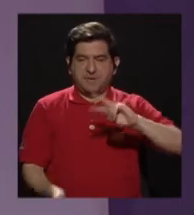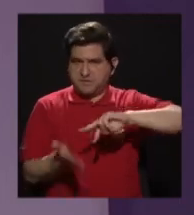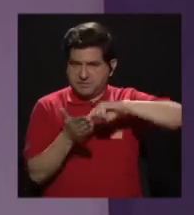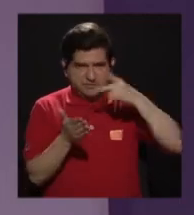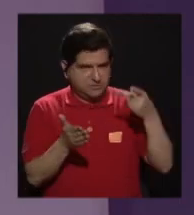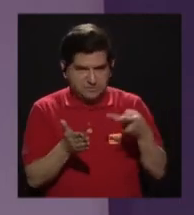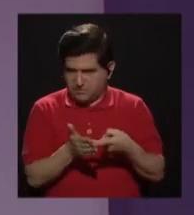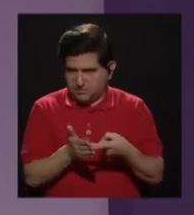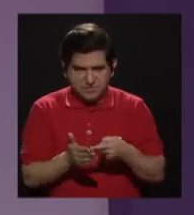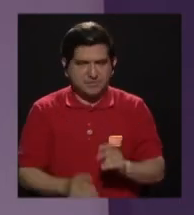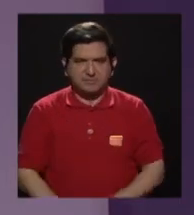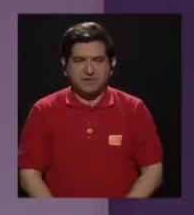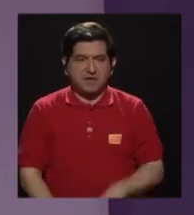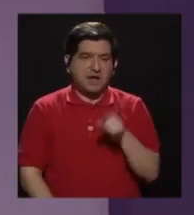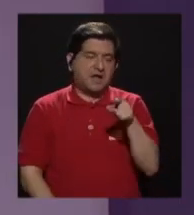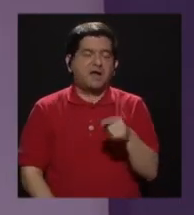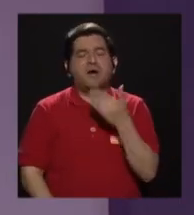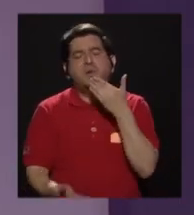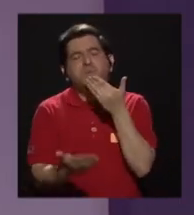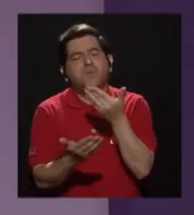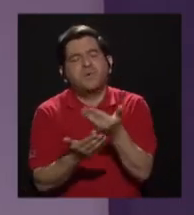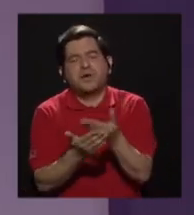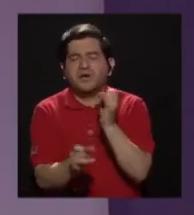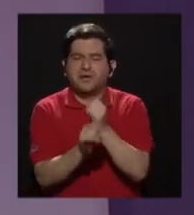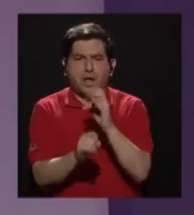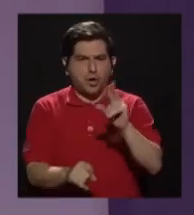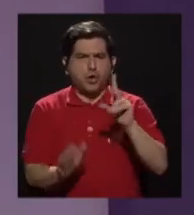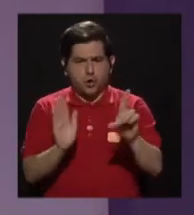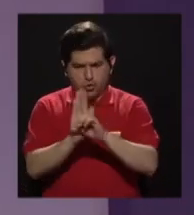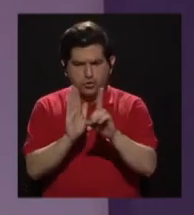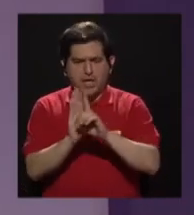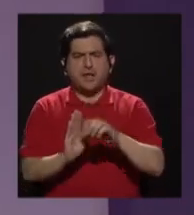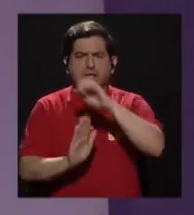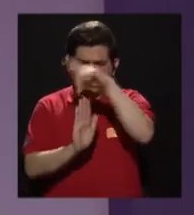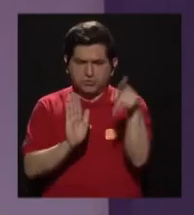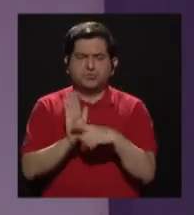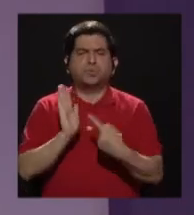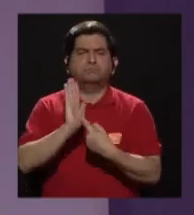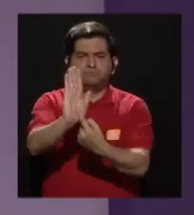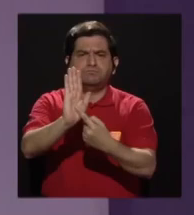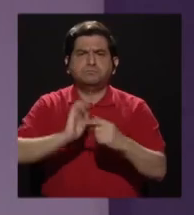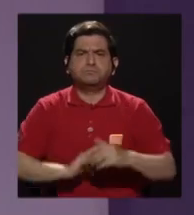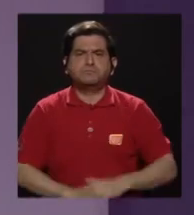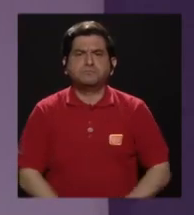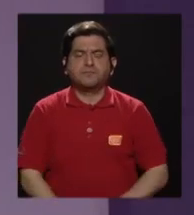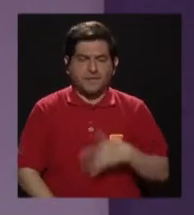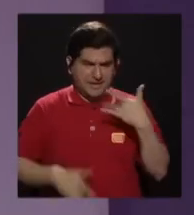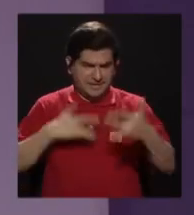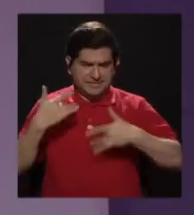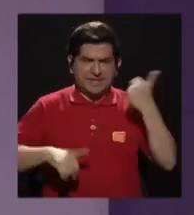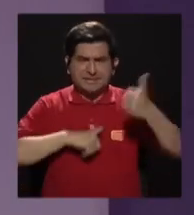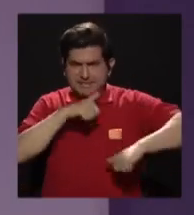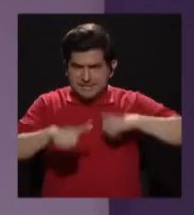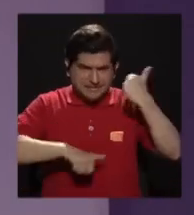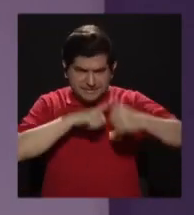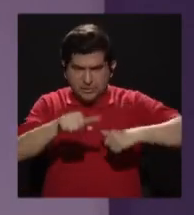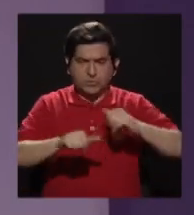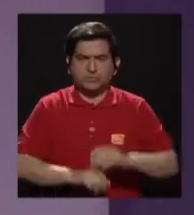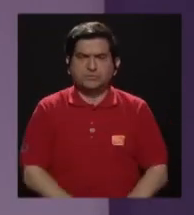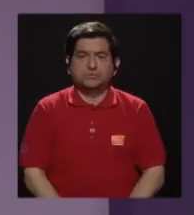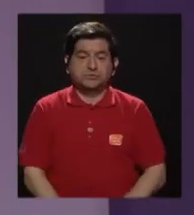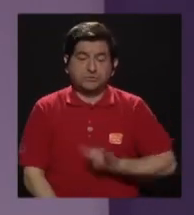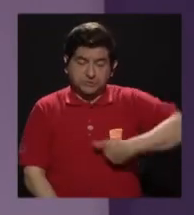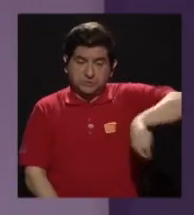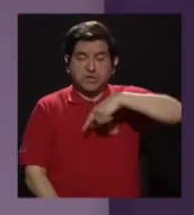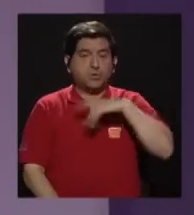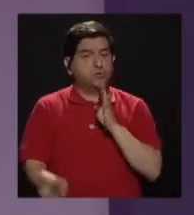es porque el IMAS es bueno, sino porque es un derecho y está en la Constitución. Uh-huh. Entonces, sentimos que esas luchas, y cómo